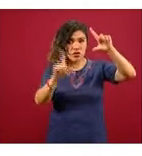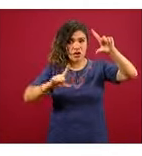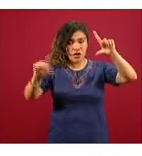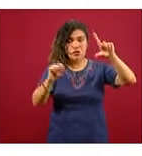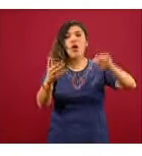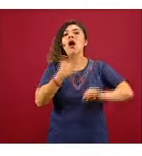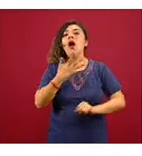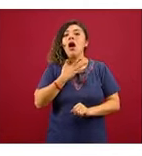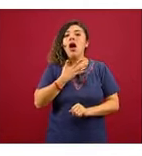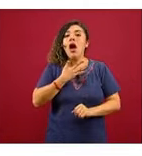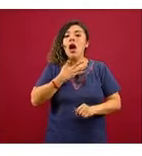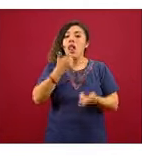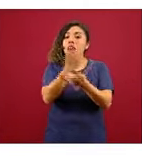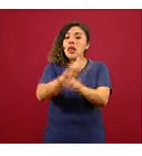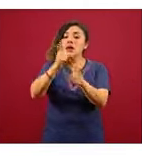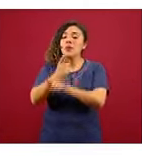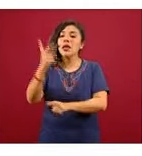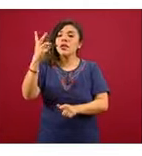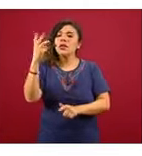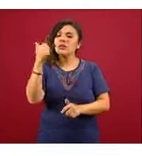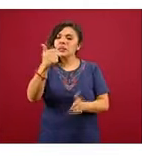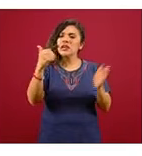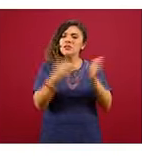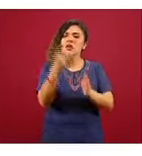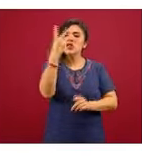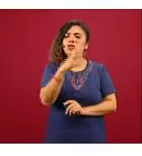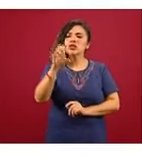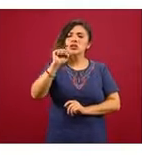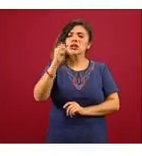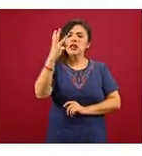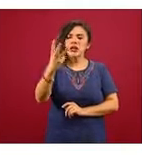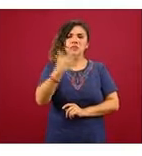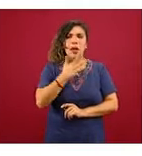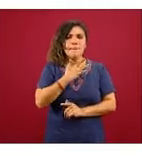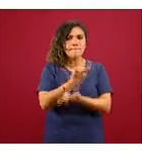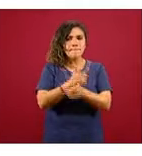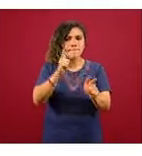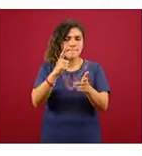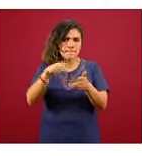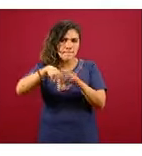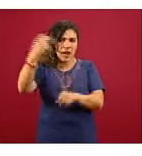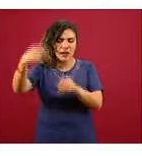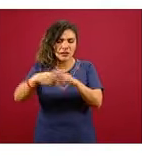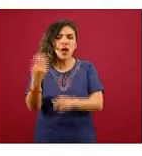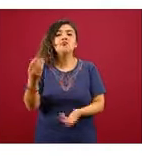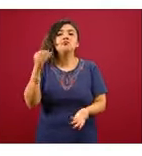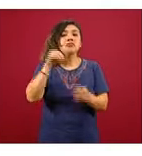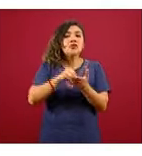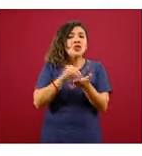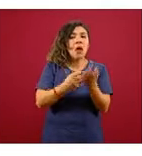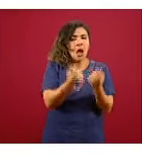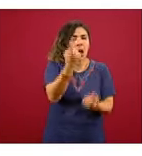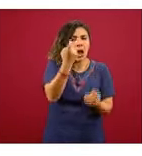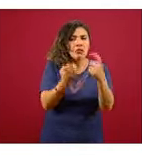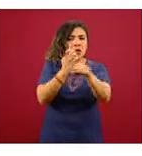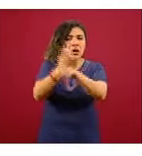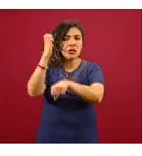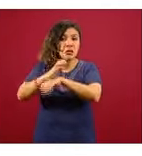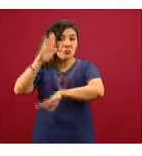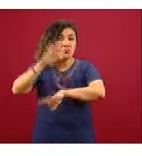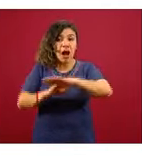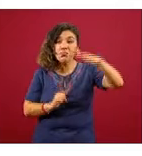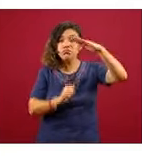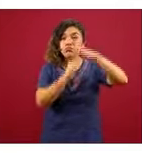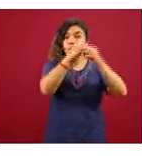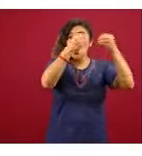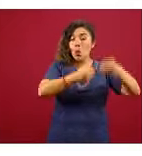existiendo 6.263 camas de este tipo disponibles, y aún las entidades federativas que tendrían la mayor ocupación,